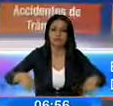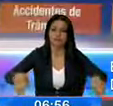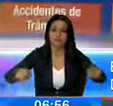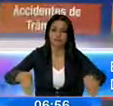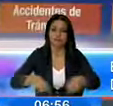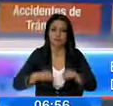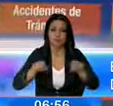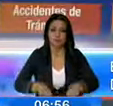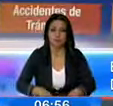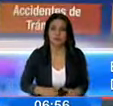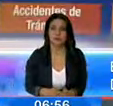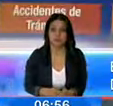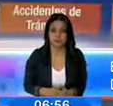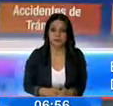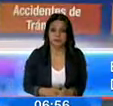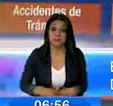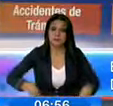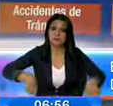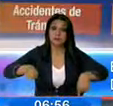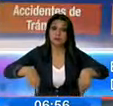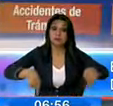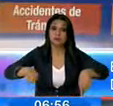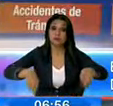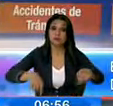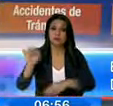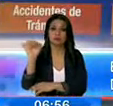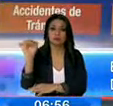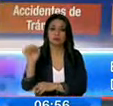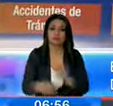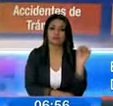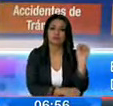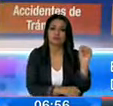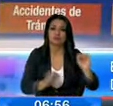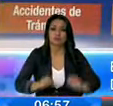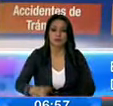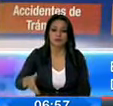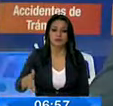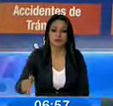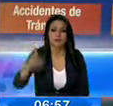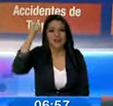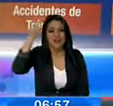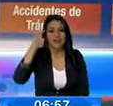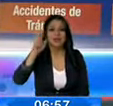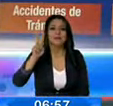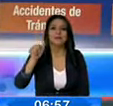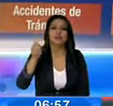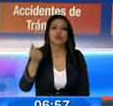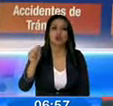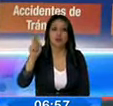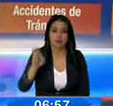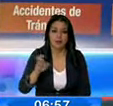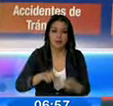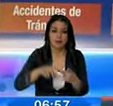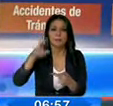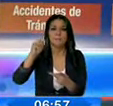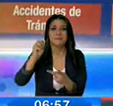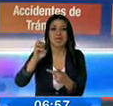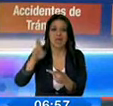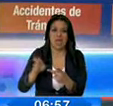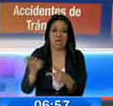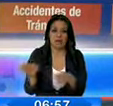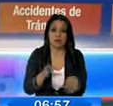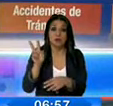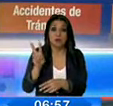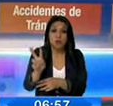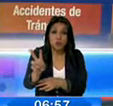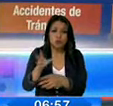vehicular. Las rutas para el transporte particular que podrán tomar será la Reina Victoria y la Juan León Mera. El transporte público va a